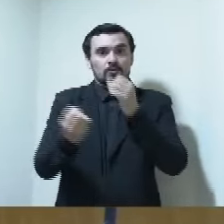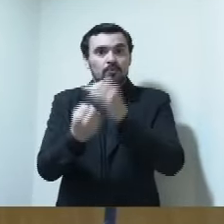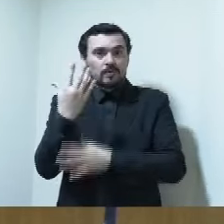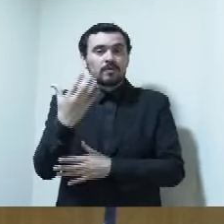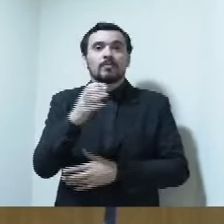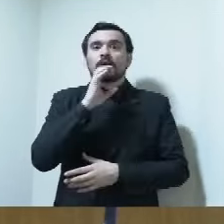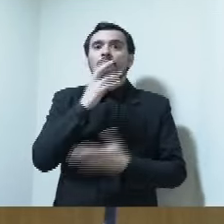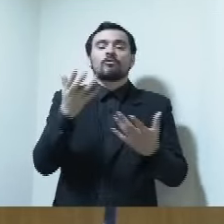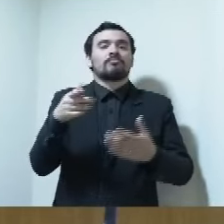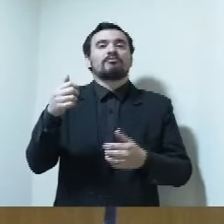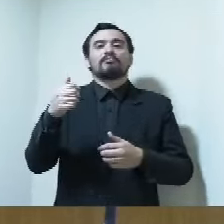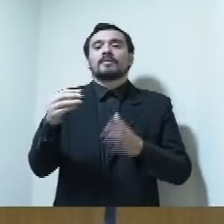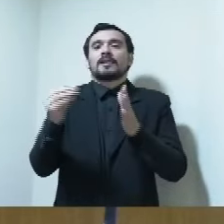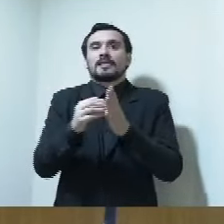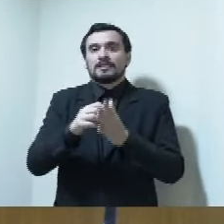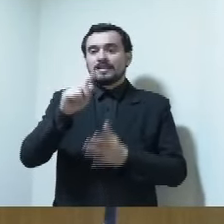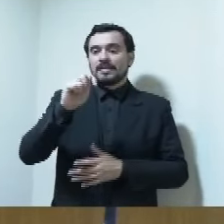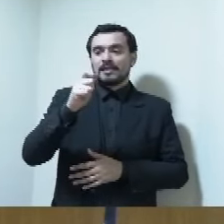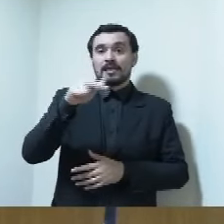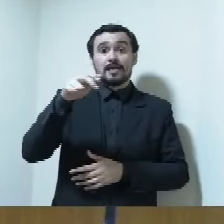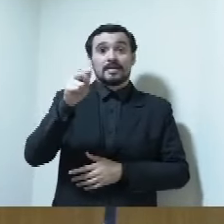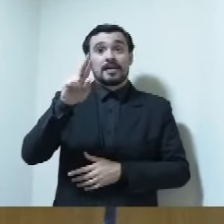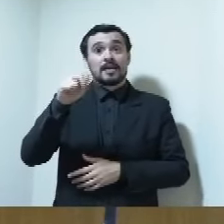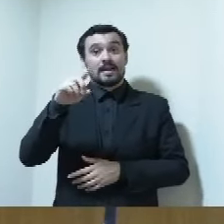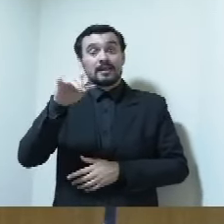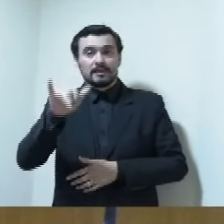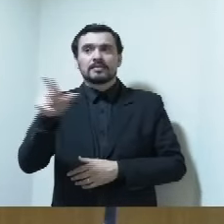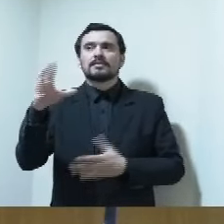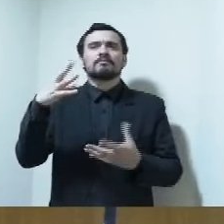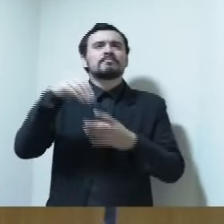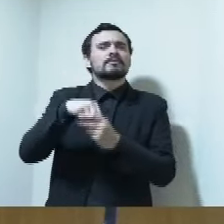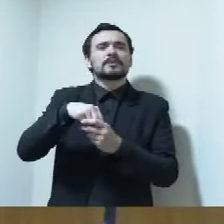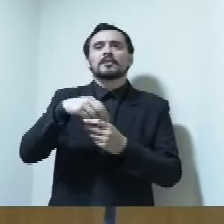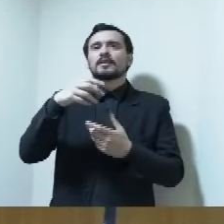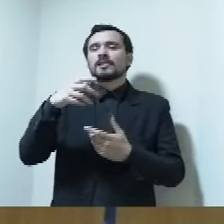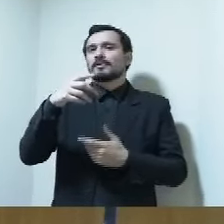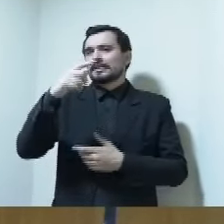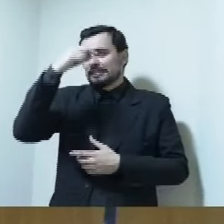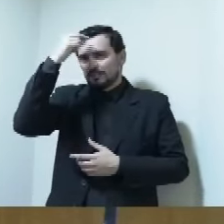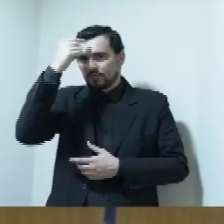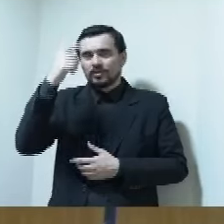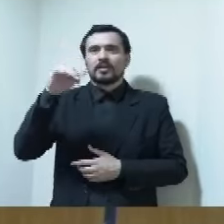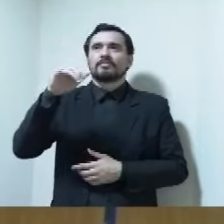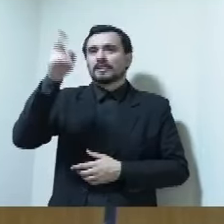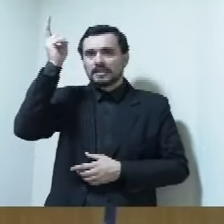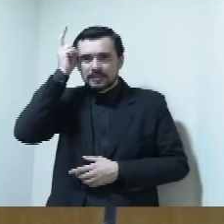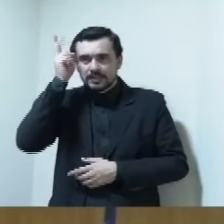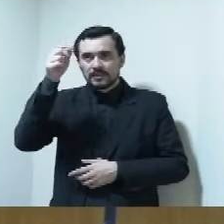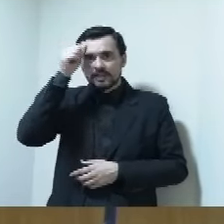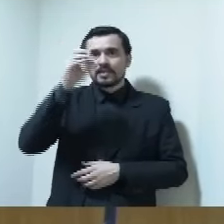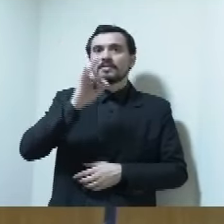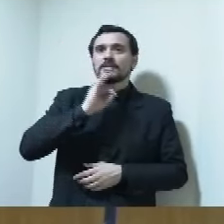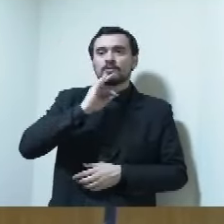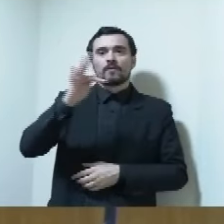los monumentales altares de Tañarandú, combinan tradiciones indígenas y cristianas, convirtiéndose en símbolos de fe y